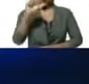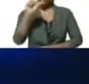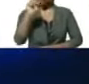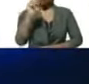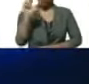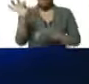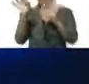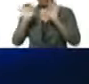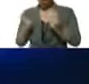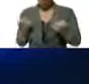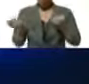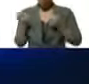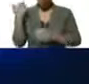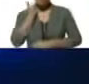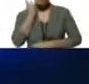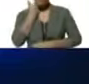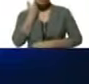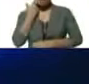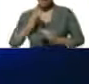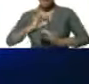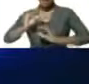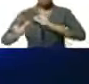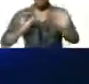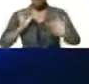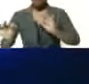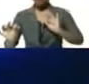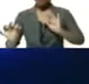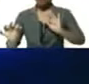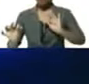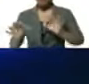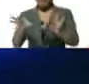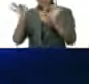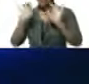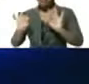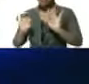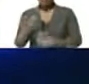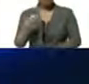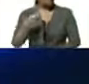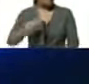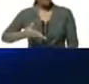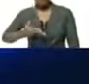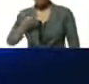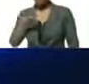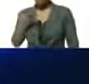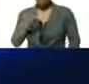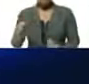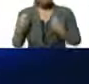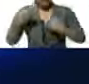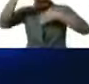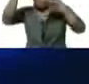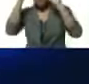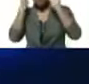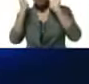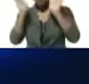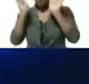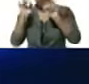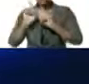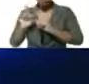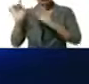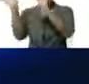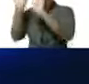control de enfermedades infecciosas, especialista muy particular para la atención de